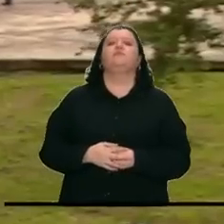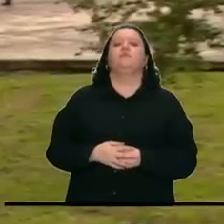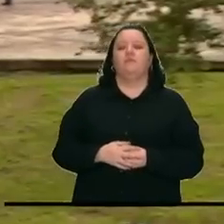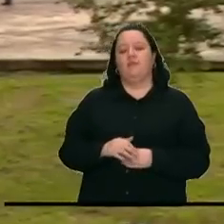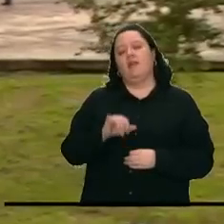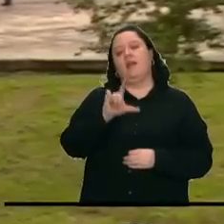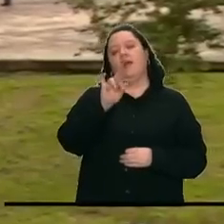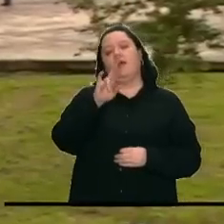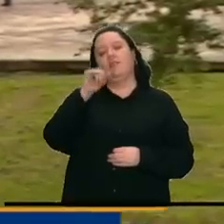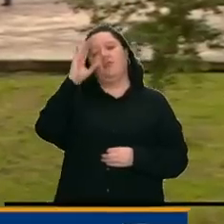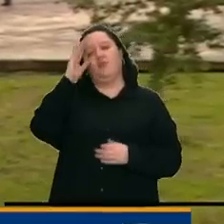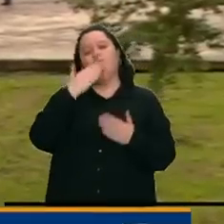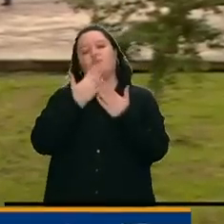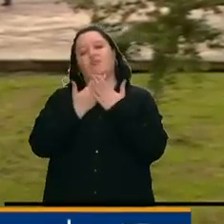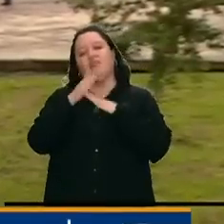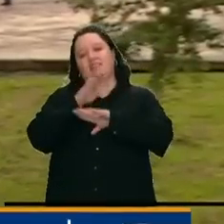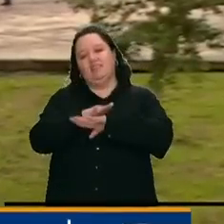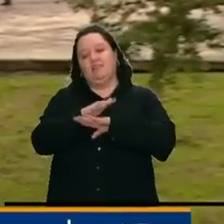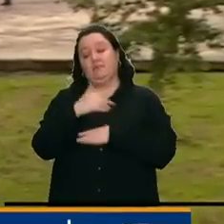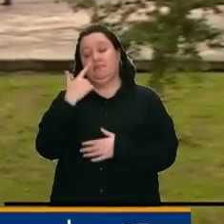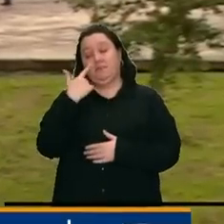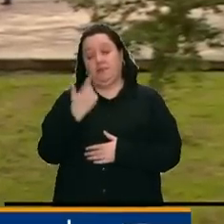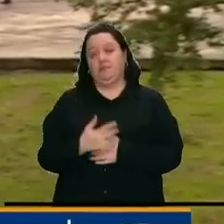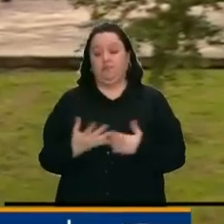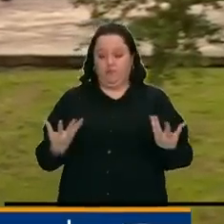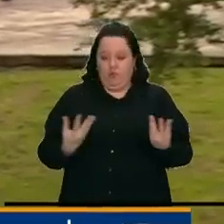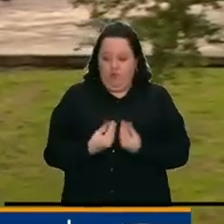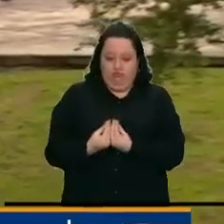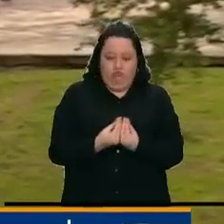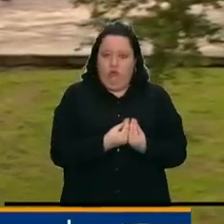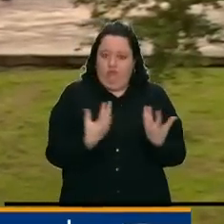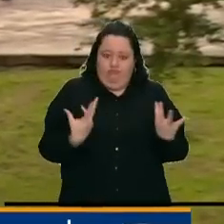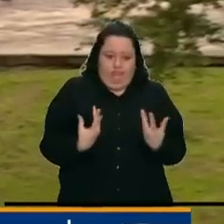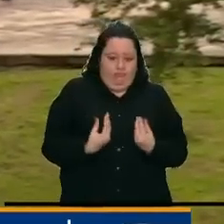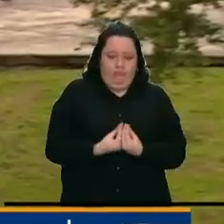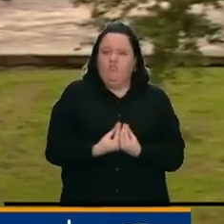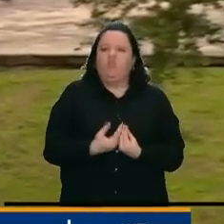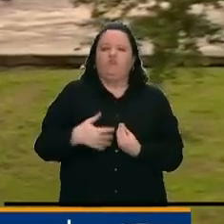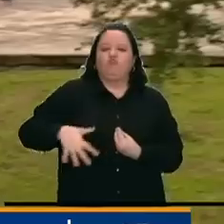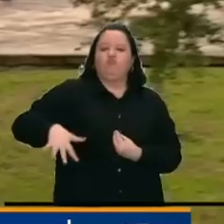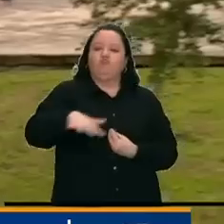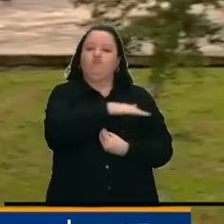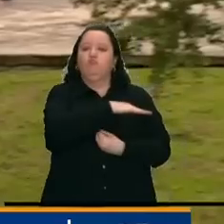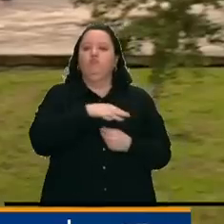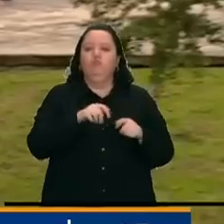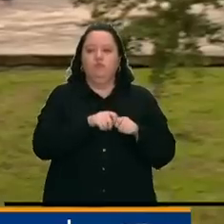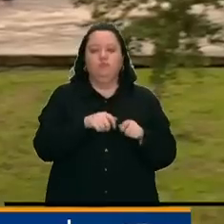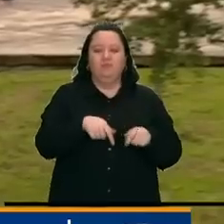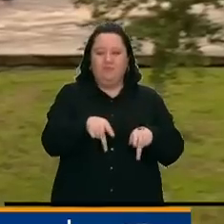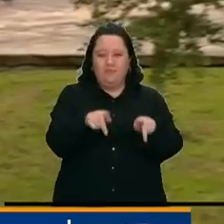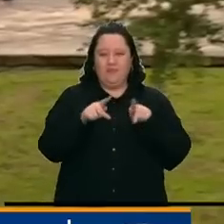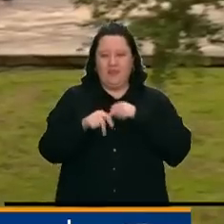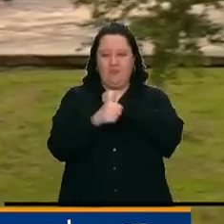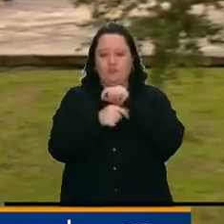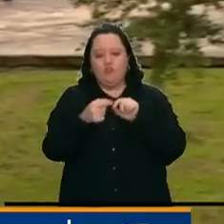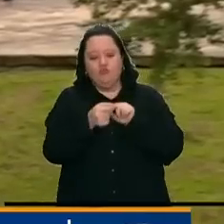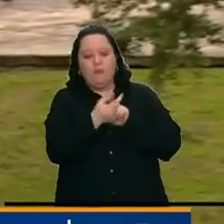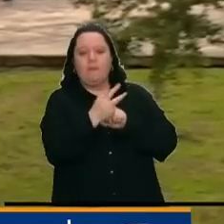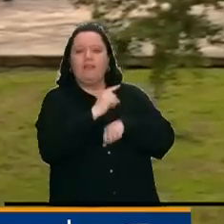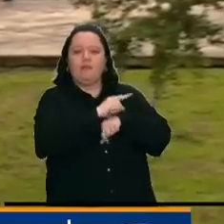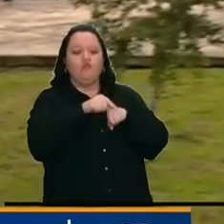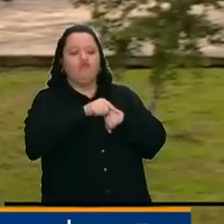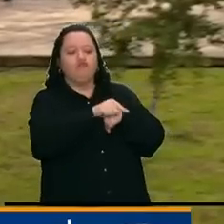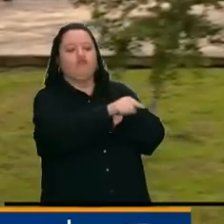Alejandra, hola, ¿qué tal? Muy buenas tardes. Pues mire, este consejo extraordinario se realizó en Tunja, unos 20 minutos de acá, del puente de Boyacá, donde